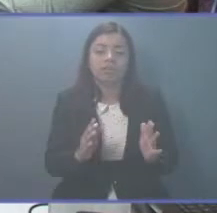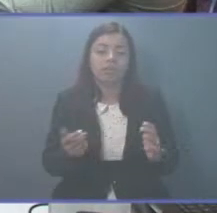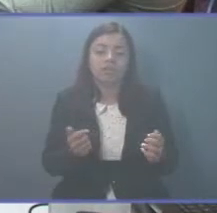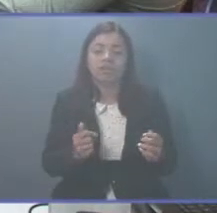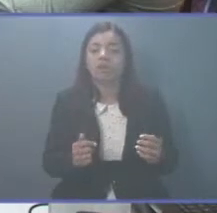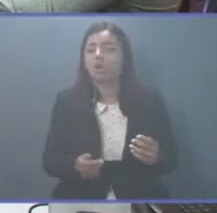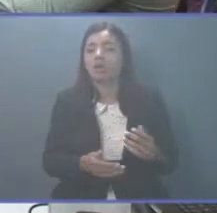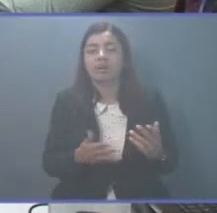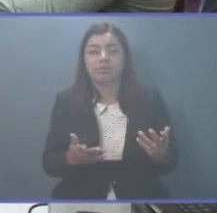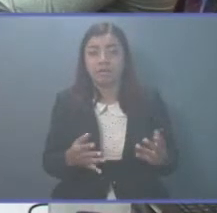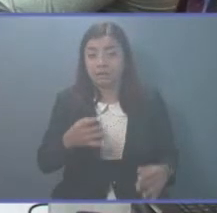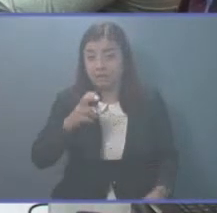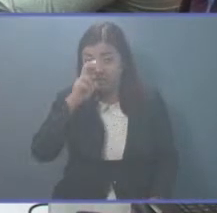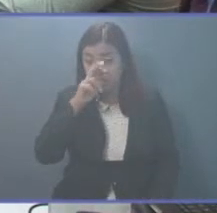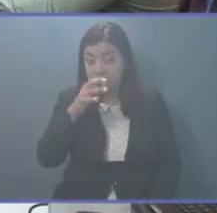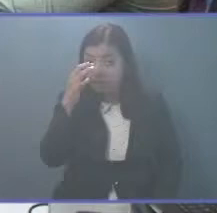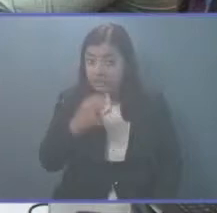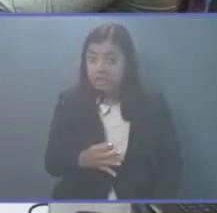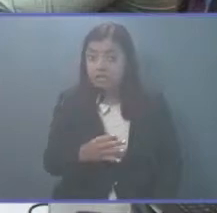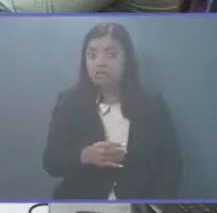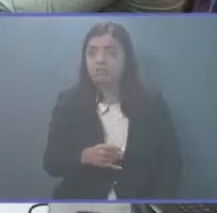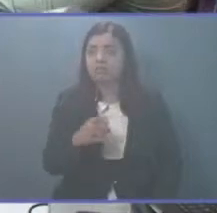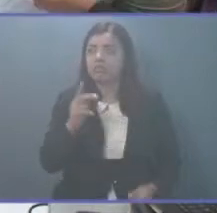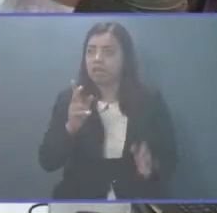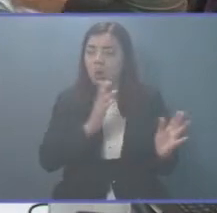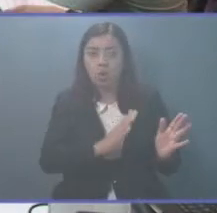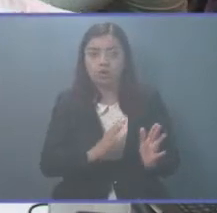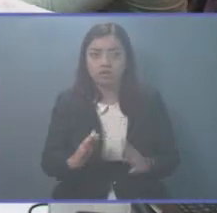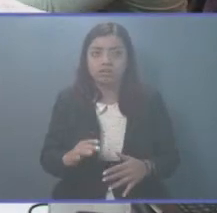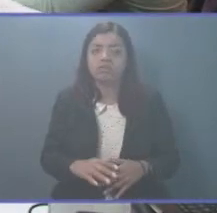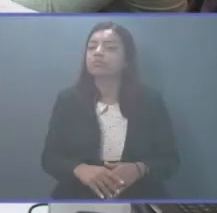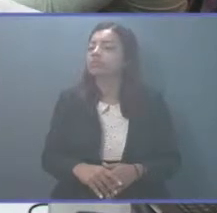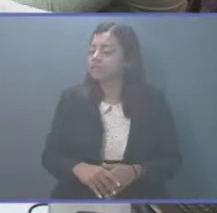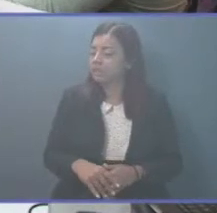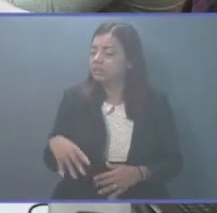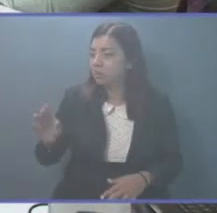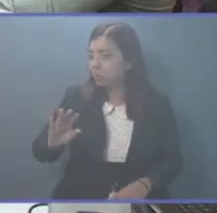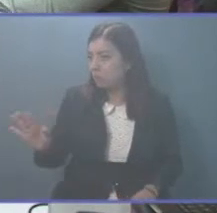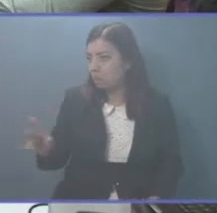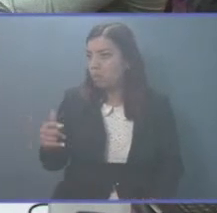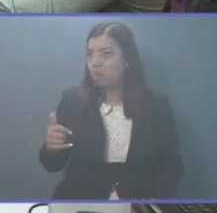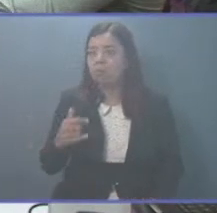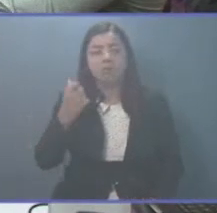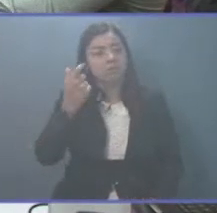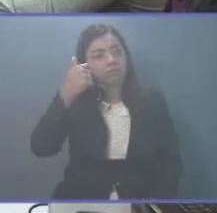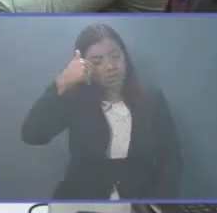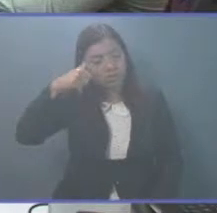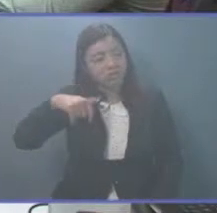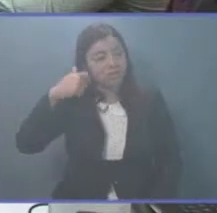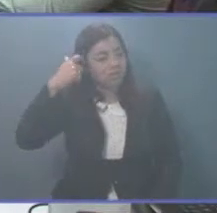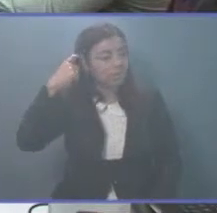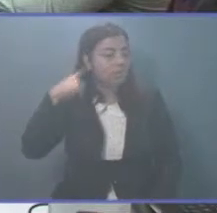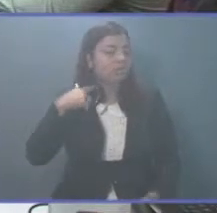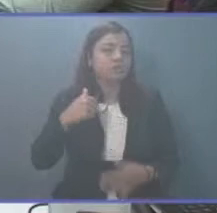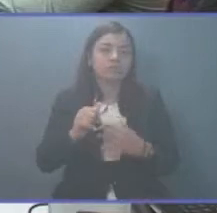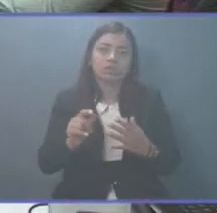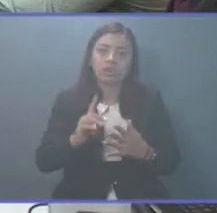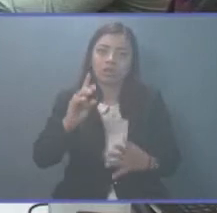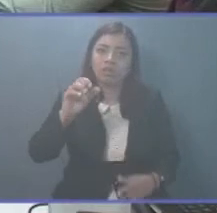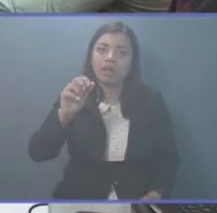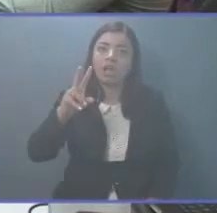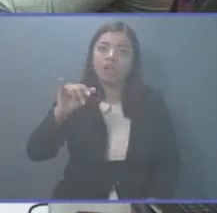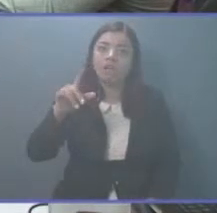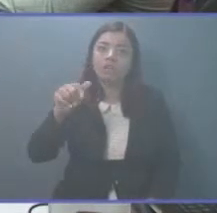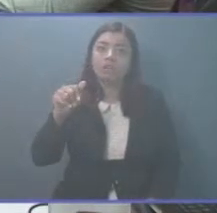es como que bien estricto que tiene que ir en ese orden. Sí, yo solo digo. Estoy de acuerdo con el diputado Rodrigo Ávila. ¿Por